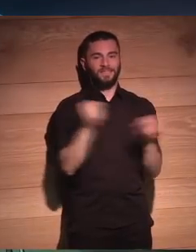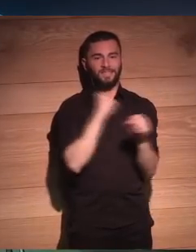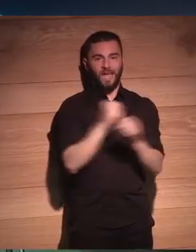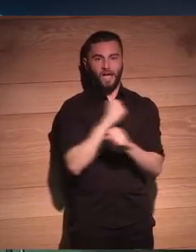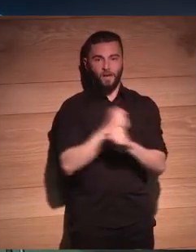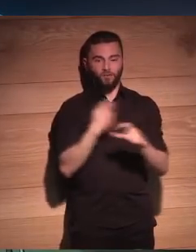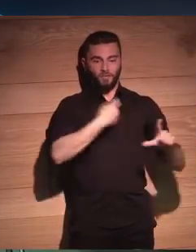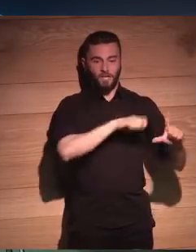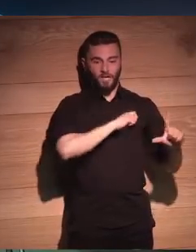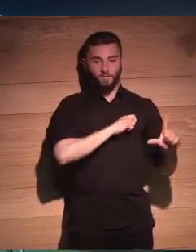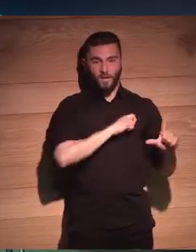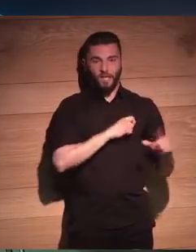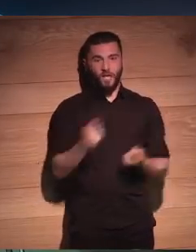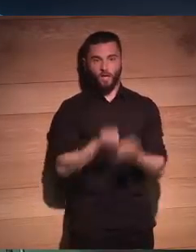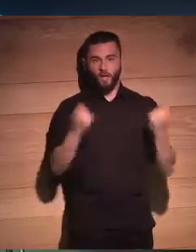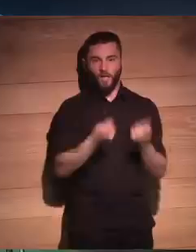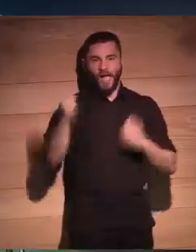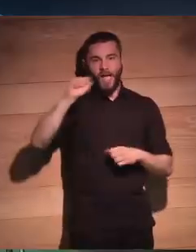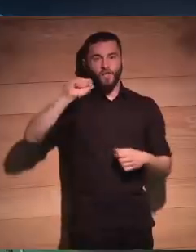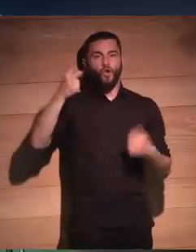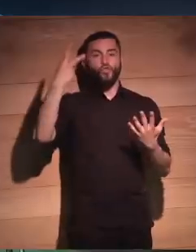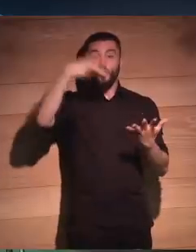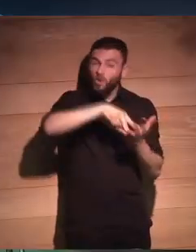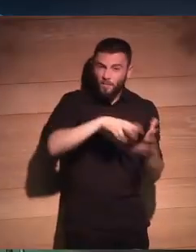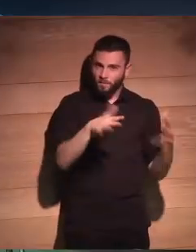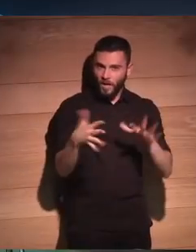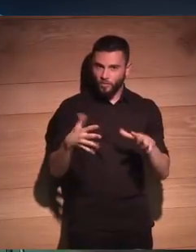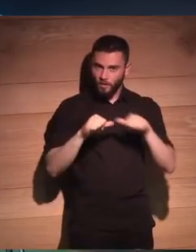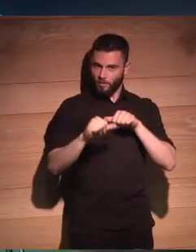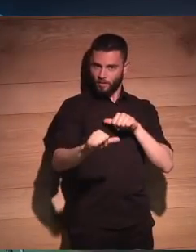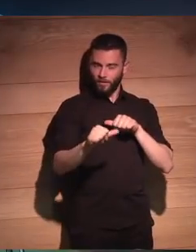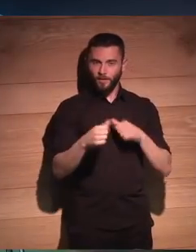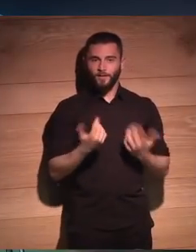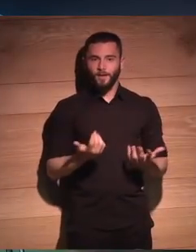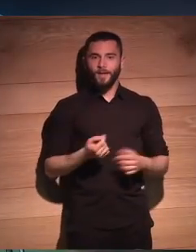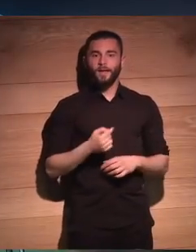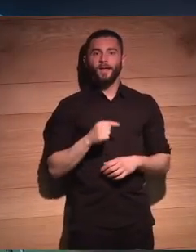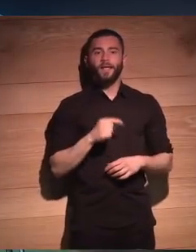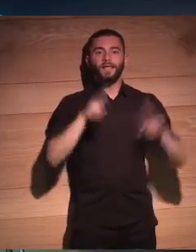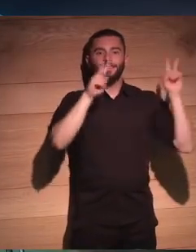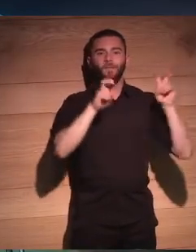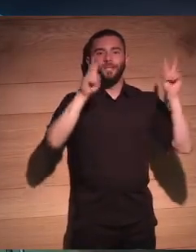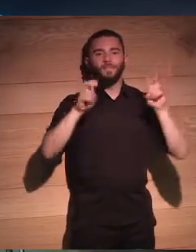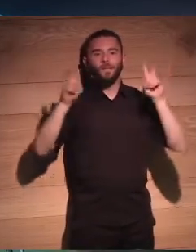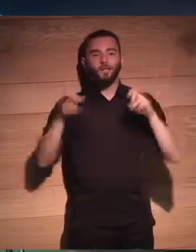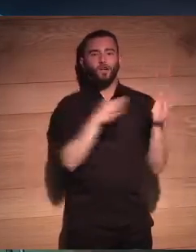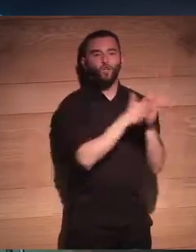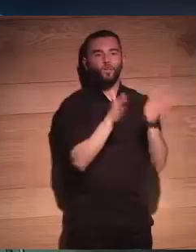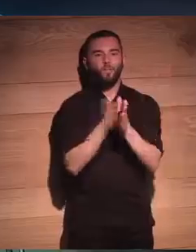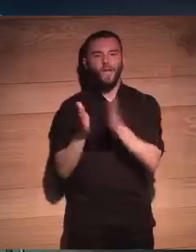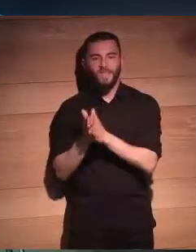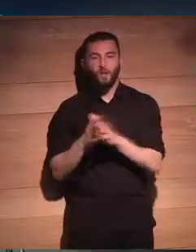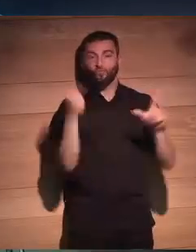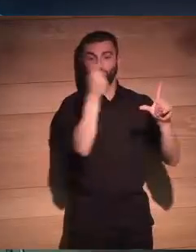España, pero más o menos alrededor del año 2000 fue cuando empezaste a entintar títulos de otros compañeros.